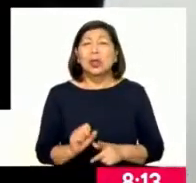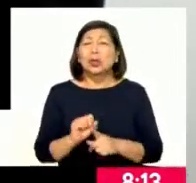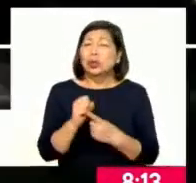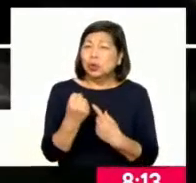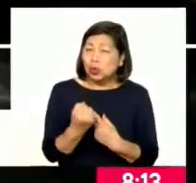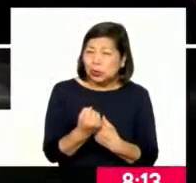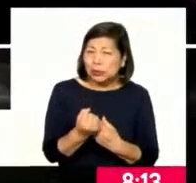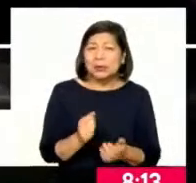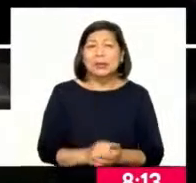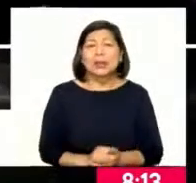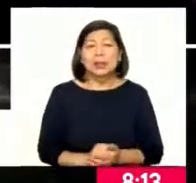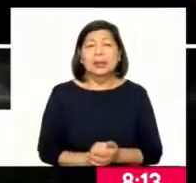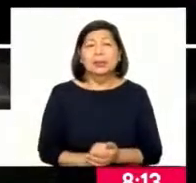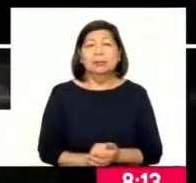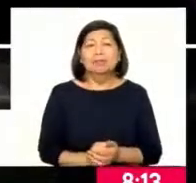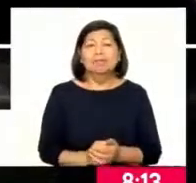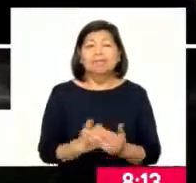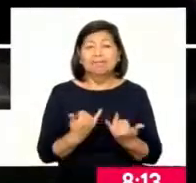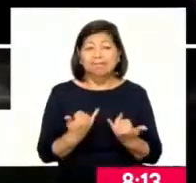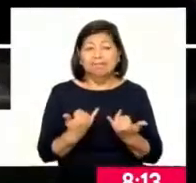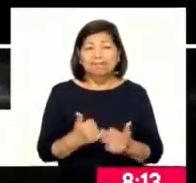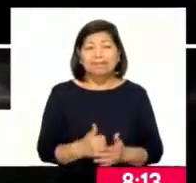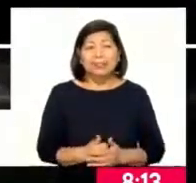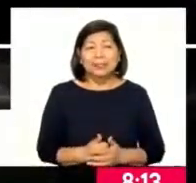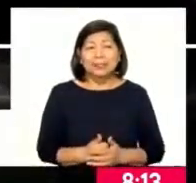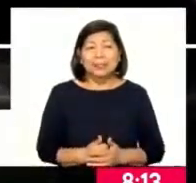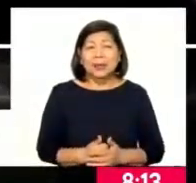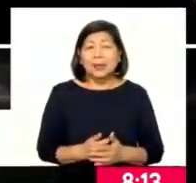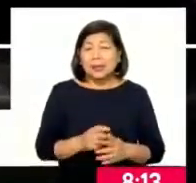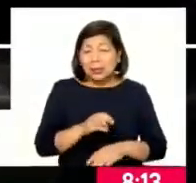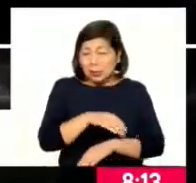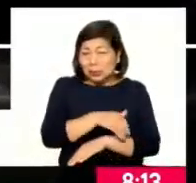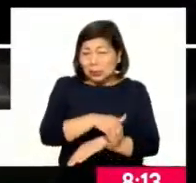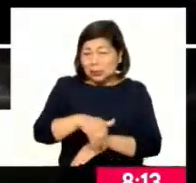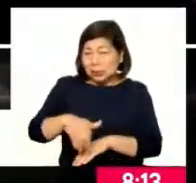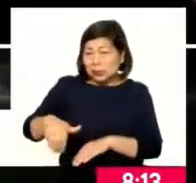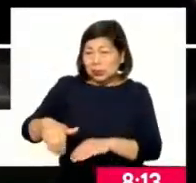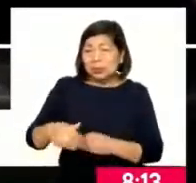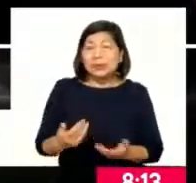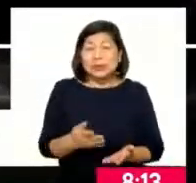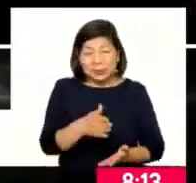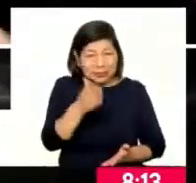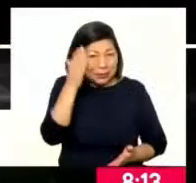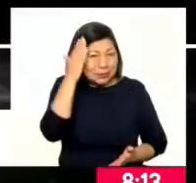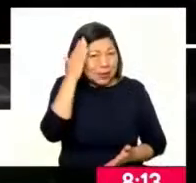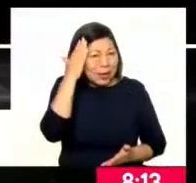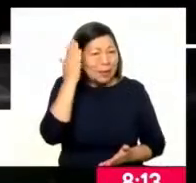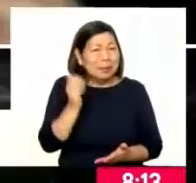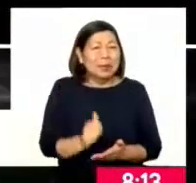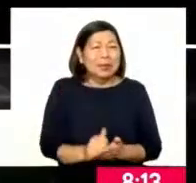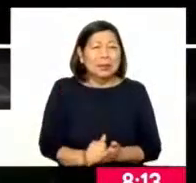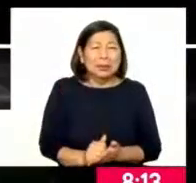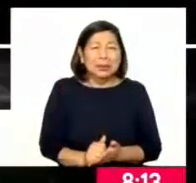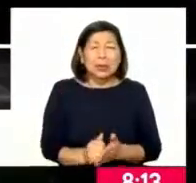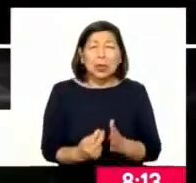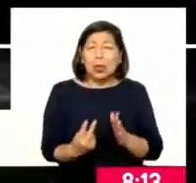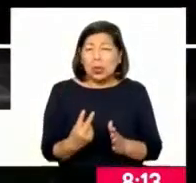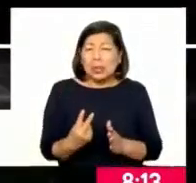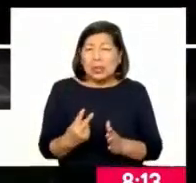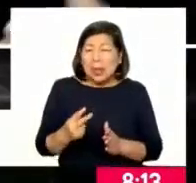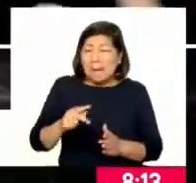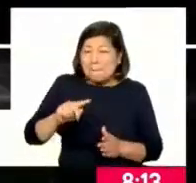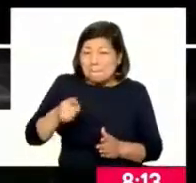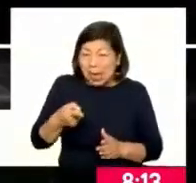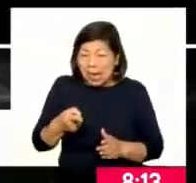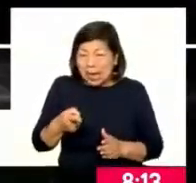social, que ha podido ocurrir en nuestro litoral, ¿no? Que, como sabemos, ocasionó que cerca de 12.000 barriles de